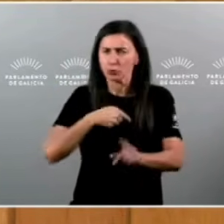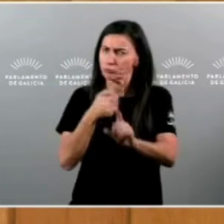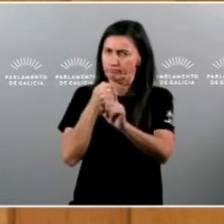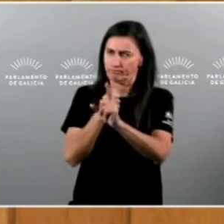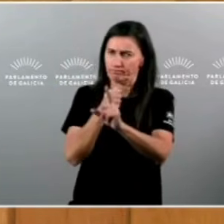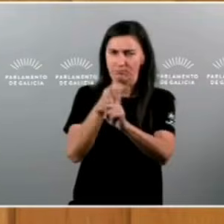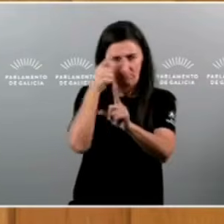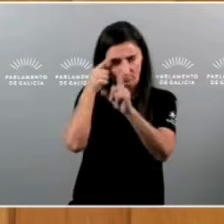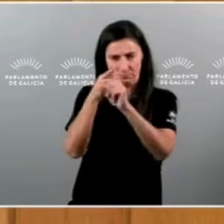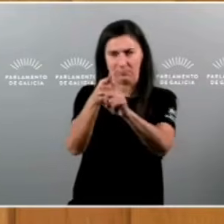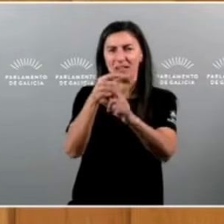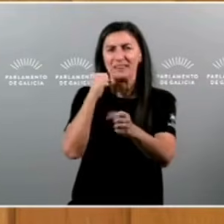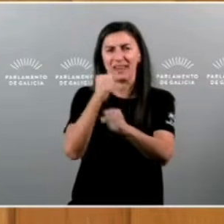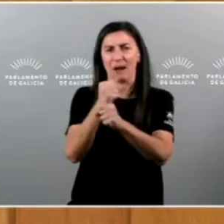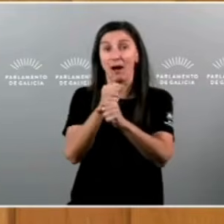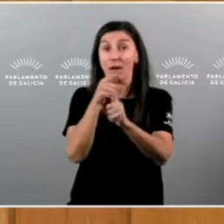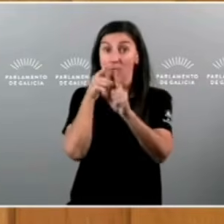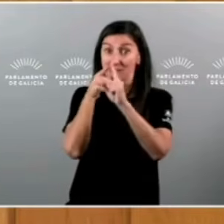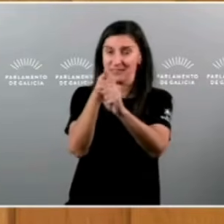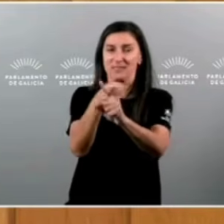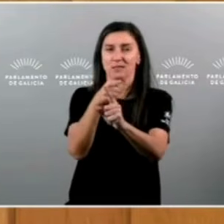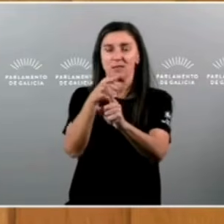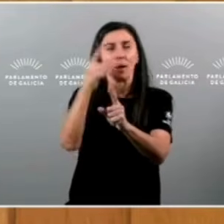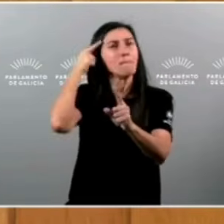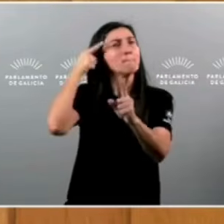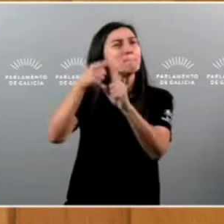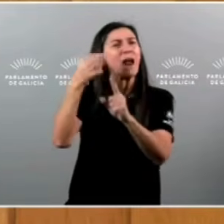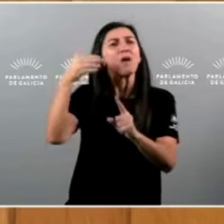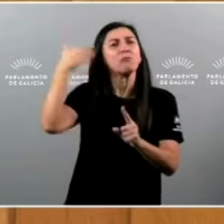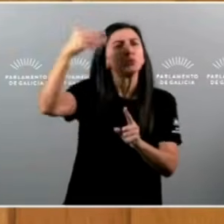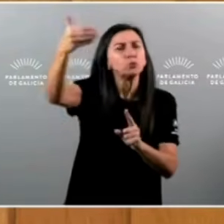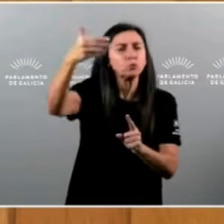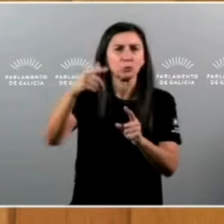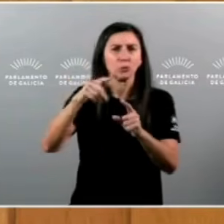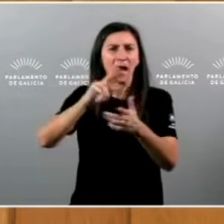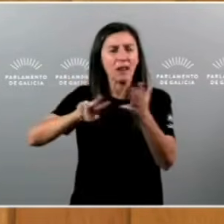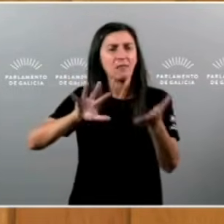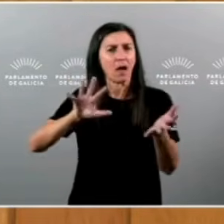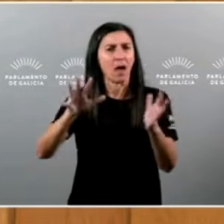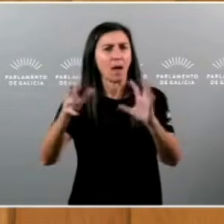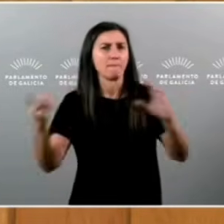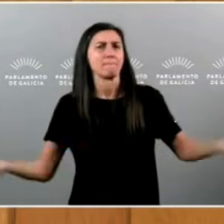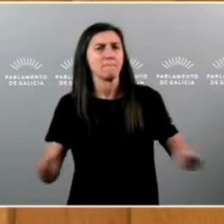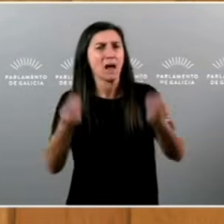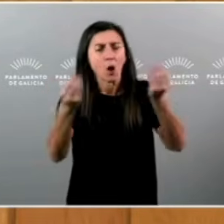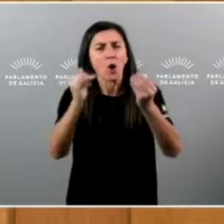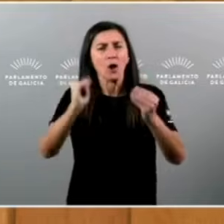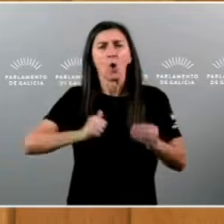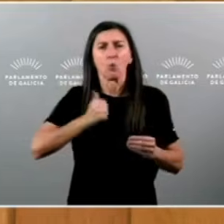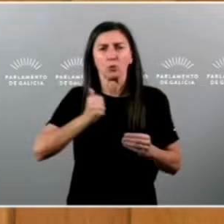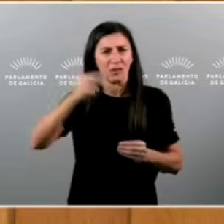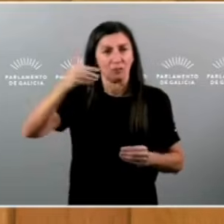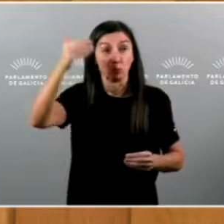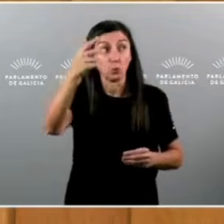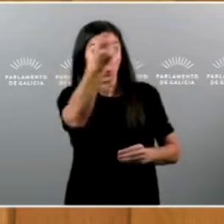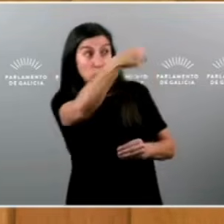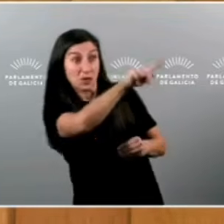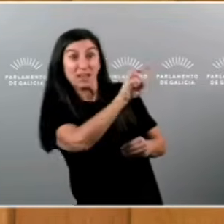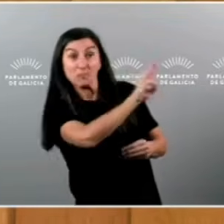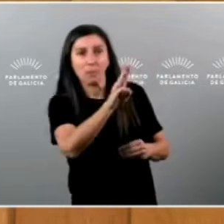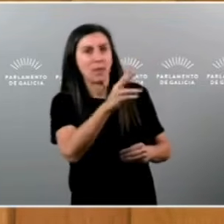seguir traballando en darlle alternativas e futuro ás galegas e aos galegos. Se vostedes, señorías, como é obvio, non teñen nada